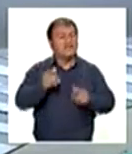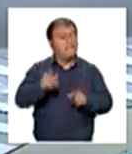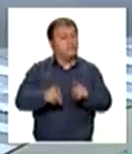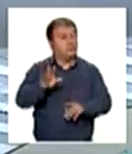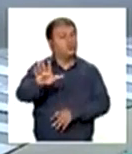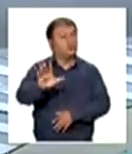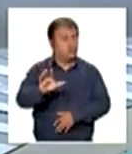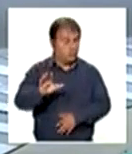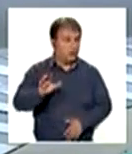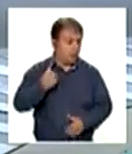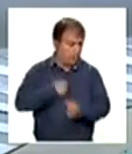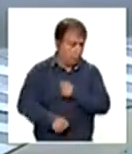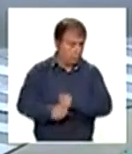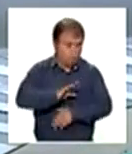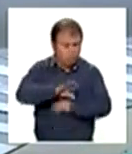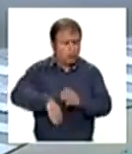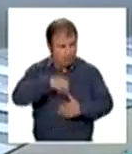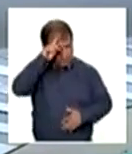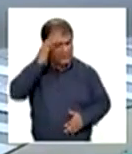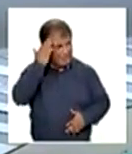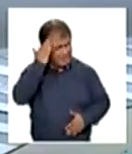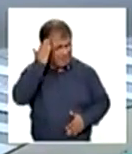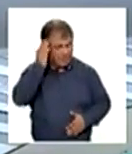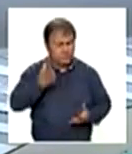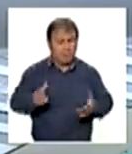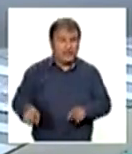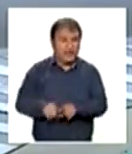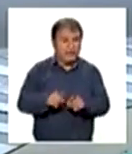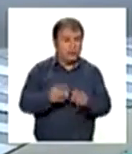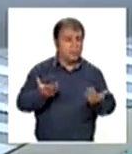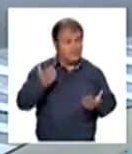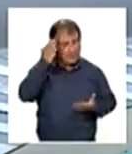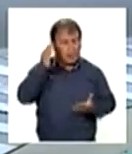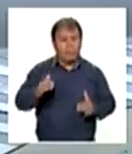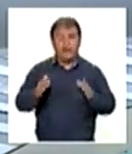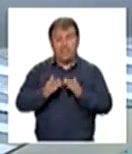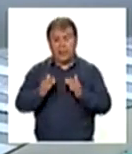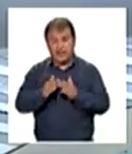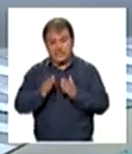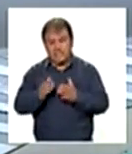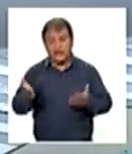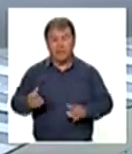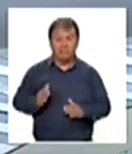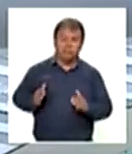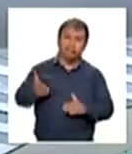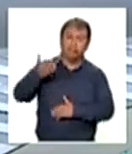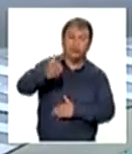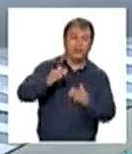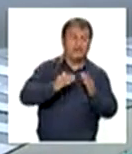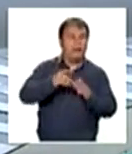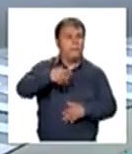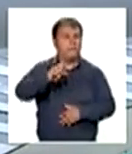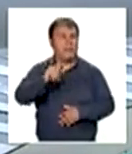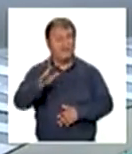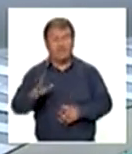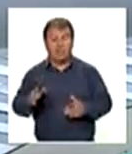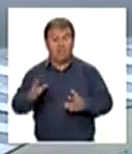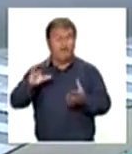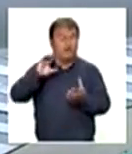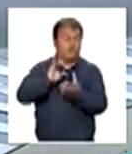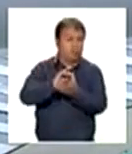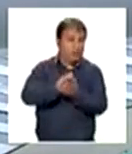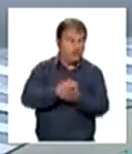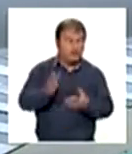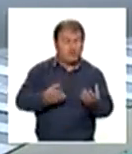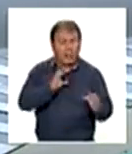Lo ha dejado claro. Todos los peruanos lo sabemos y también queremos saber, estamos ahí en la casa de Doña Peta, ahí ha llegado Victoria Laura a Chorrillos para saber si